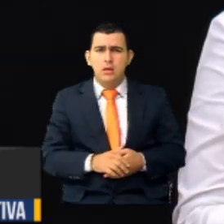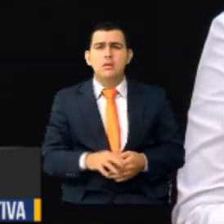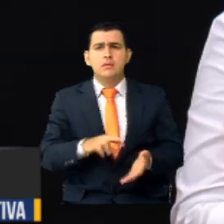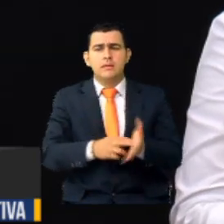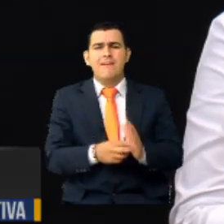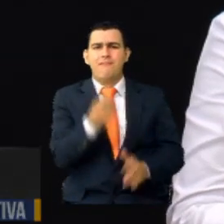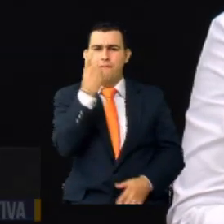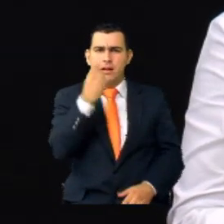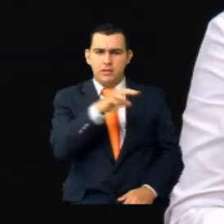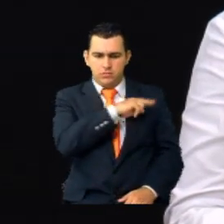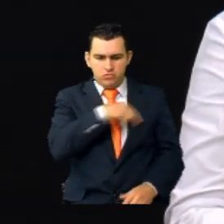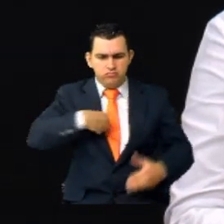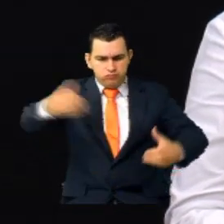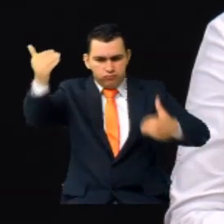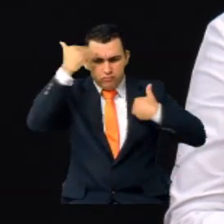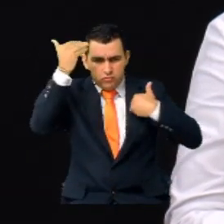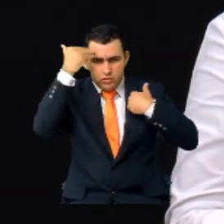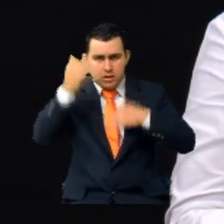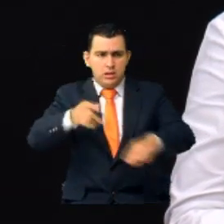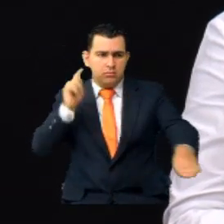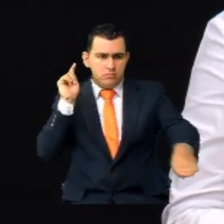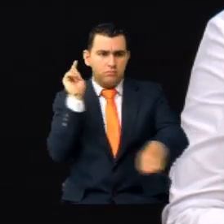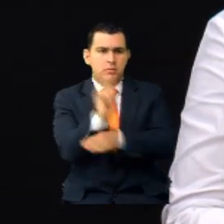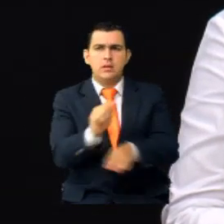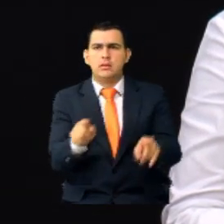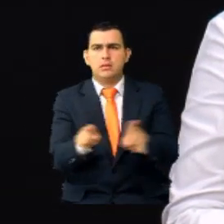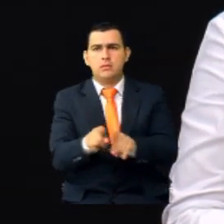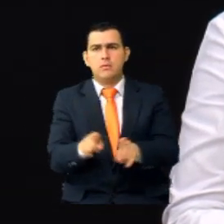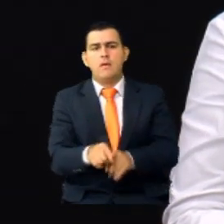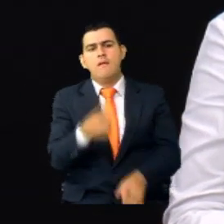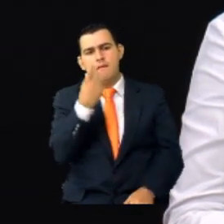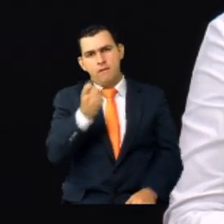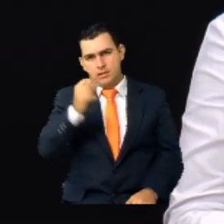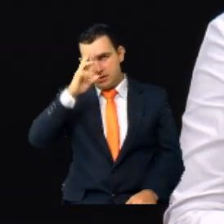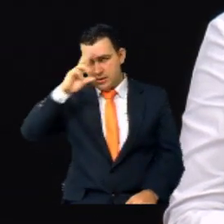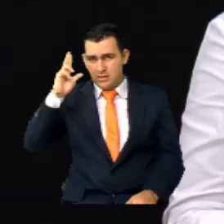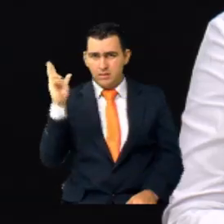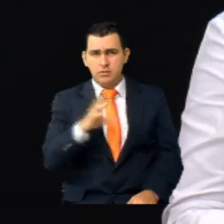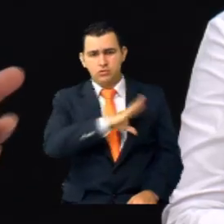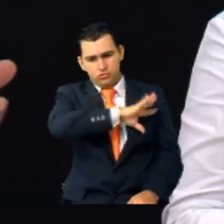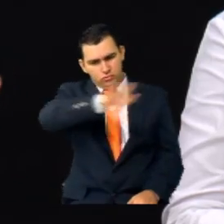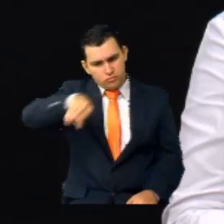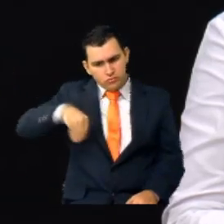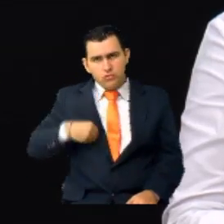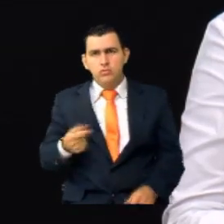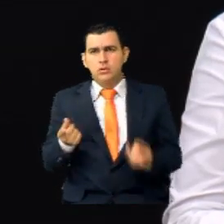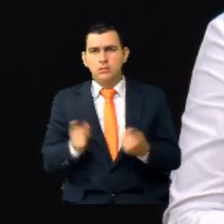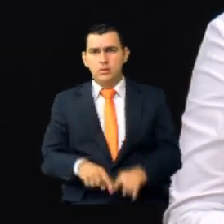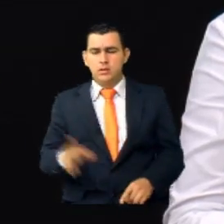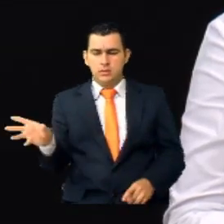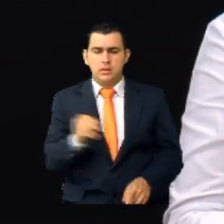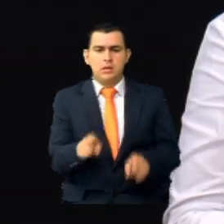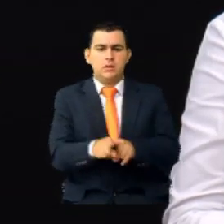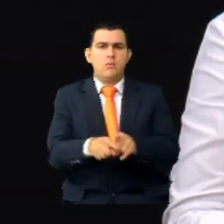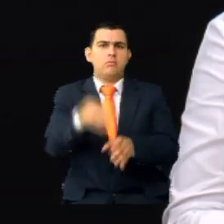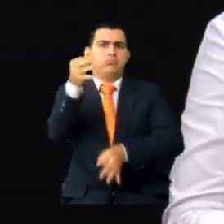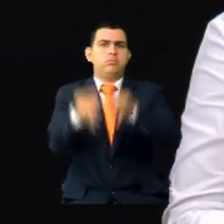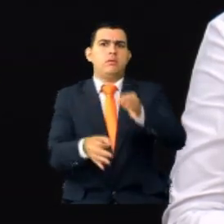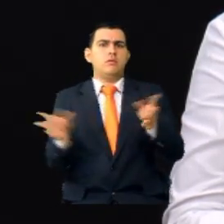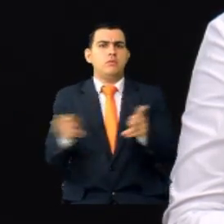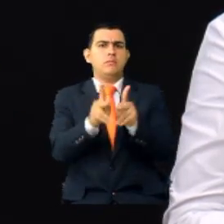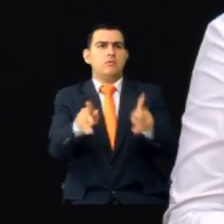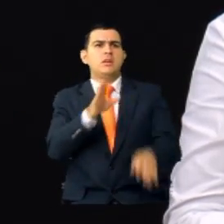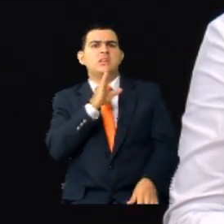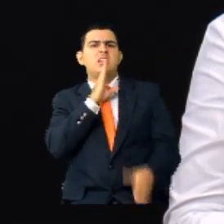moral para poder cuestionar y venir a hacer un show de aquí. Me parece que es una falta de respeto incluso con nosotros y que deje en tela de juicio, porque aquí no queda la comunidad claro quién